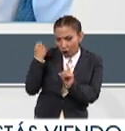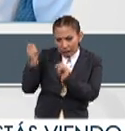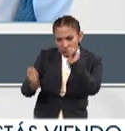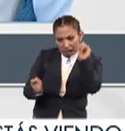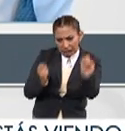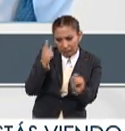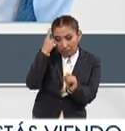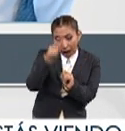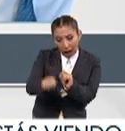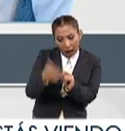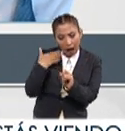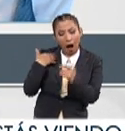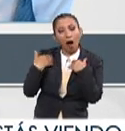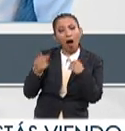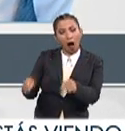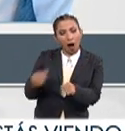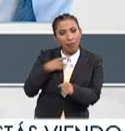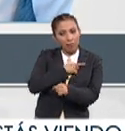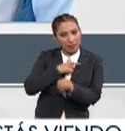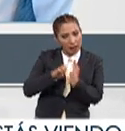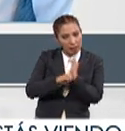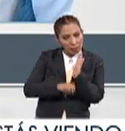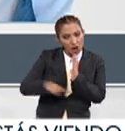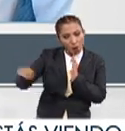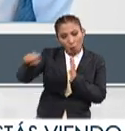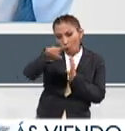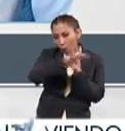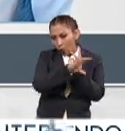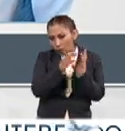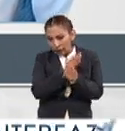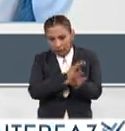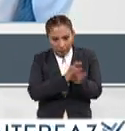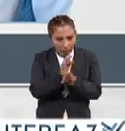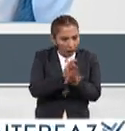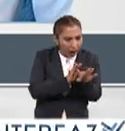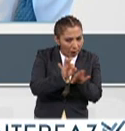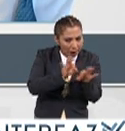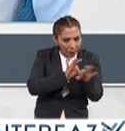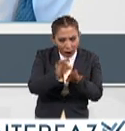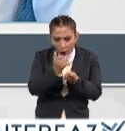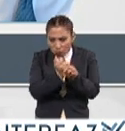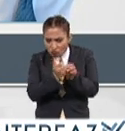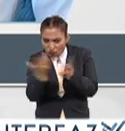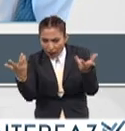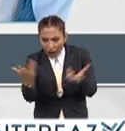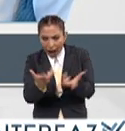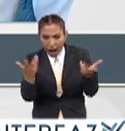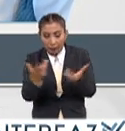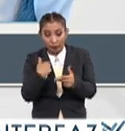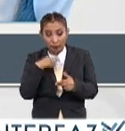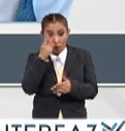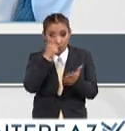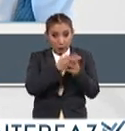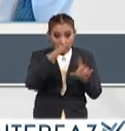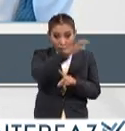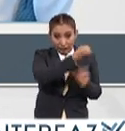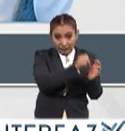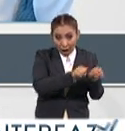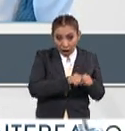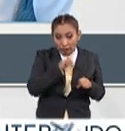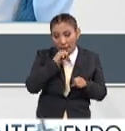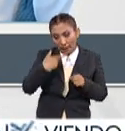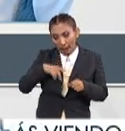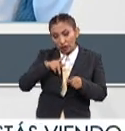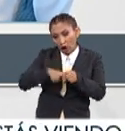tecnología, para darle sentido ético a las cosas y al trabajo que se desarrolla, no solamente en el aula, en el